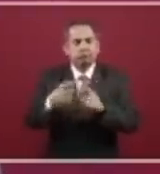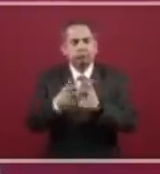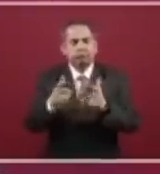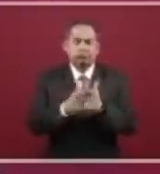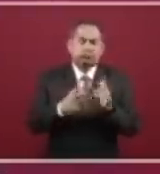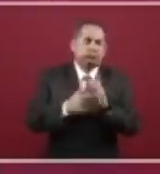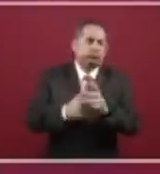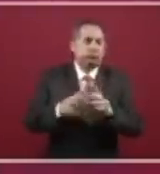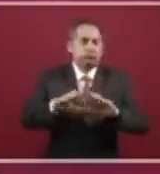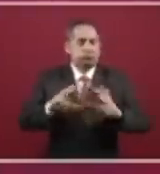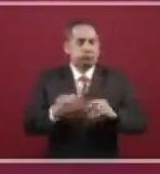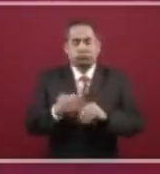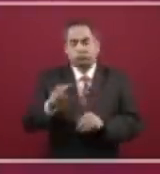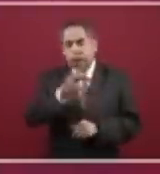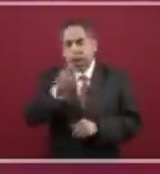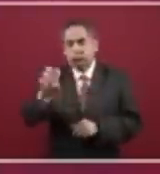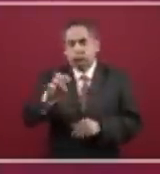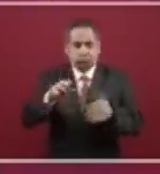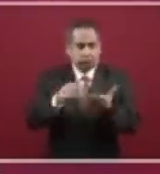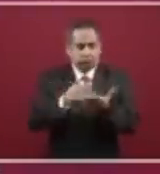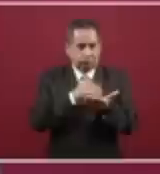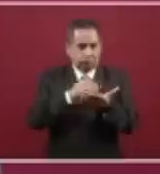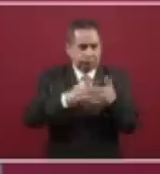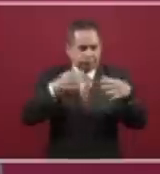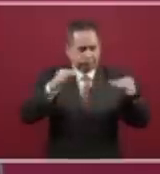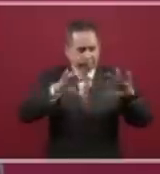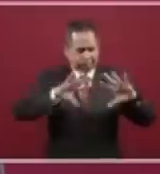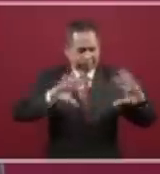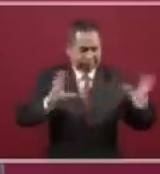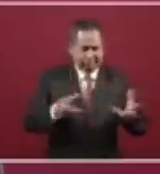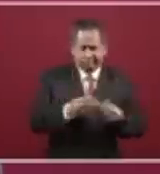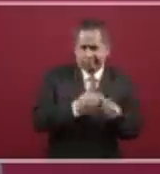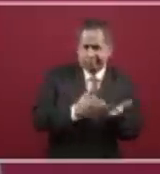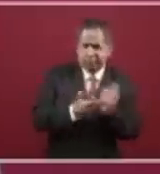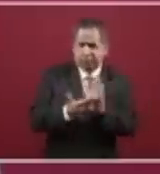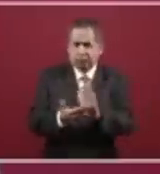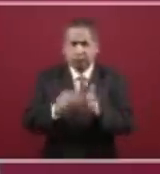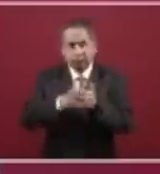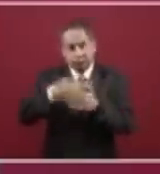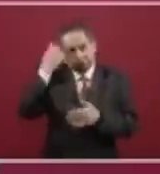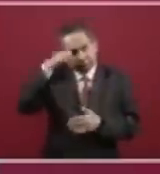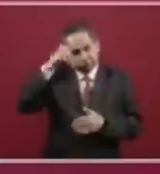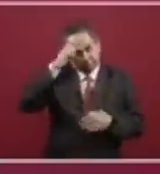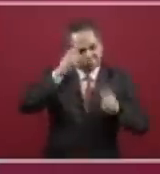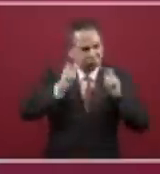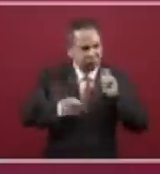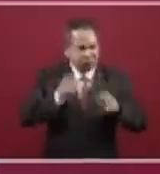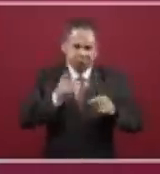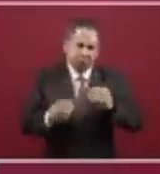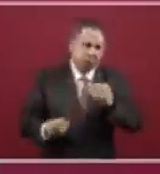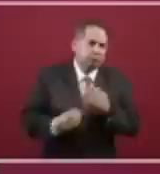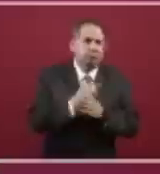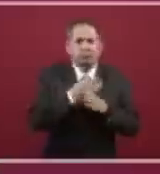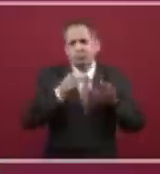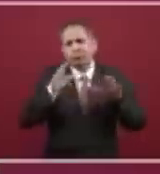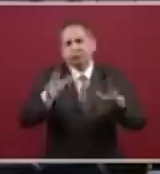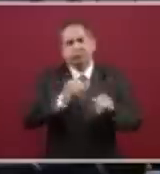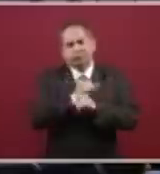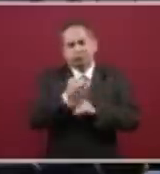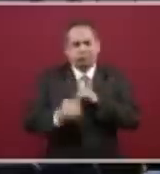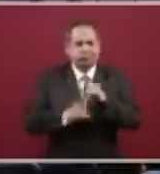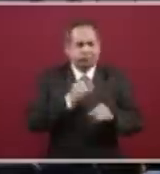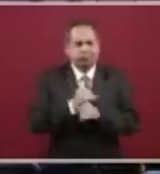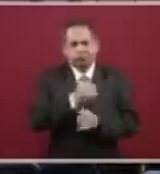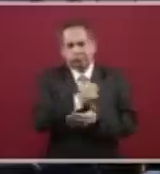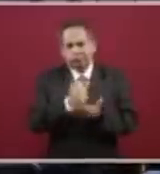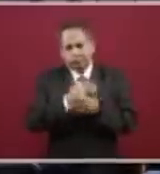más de 400 documentos técnicos y análisis de expertos sobre el proyecto del nuevo aeropuerto internacional de la ciudad